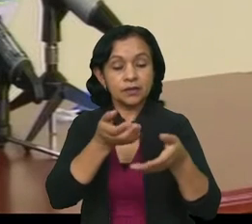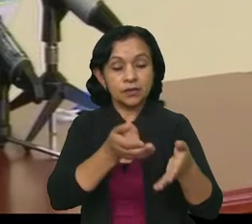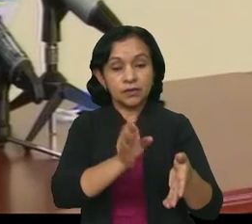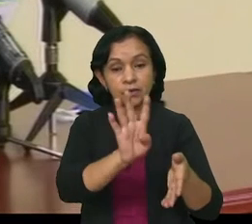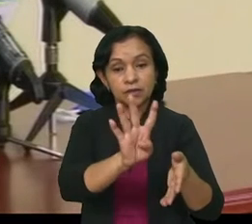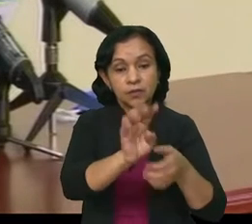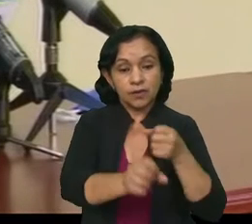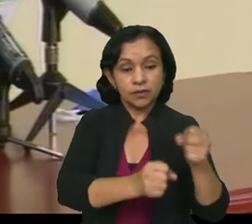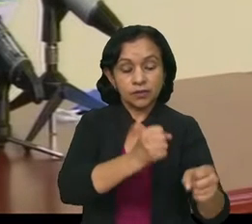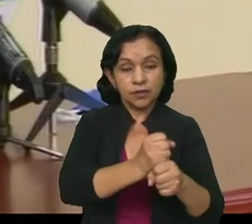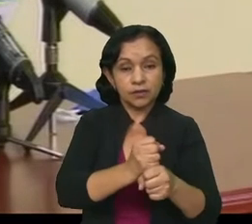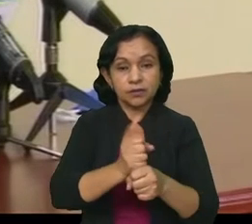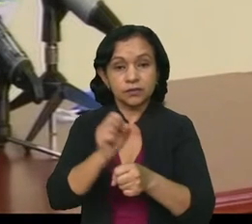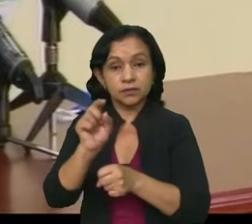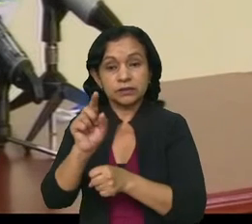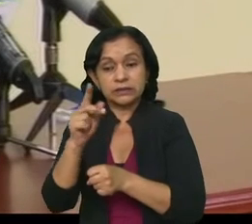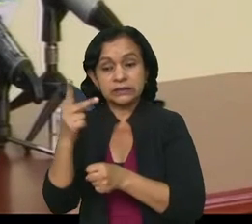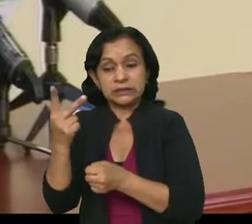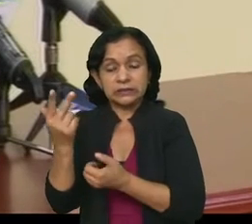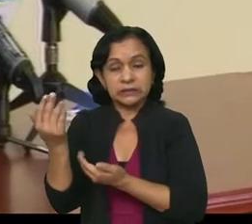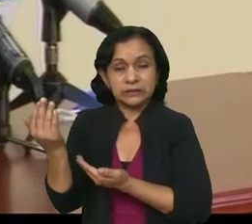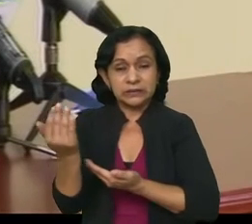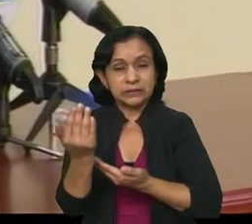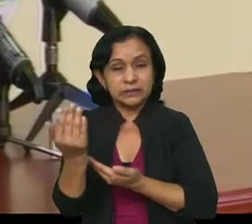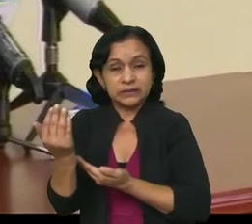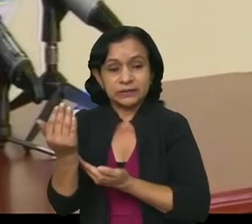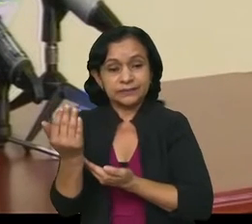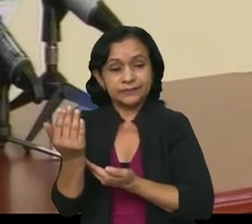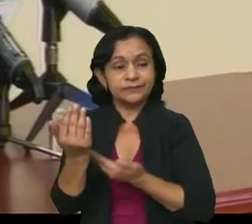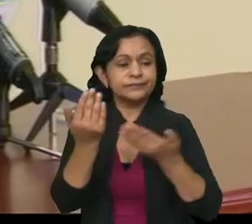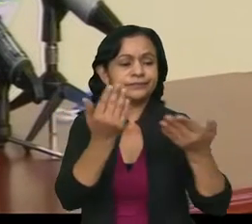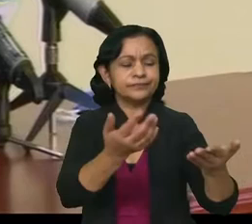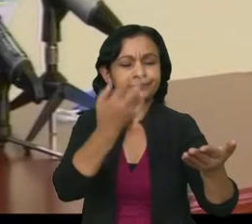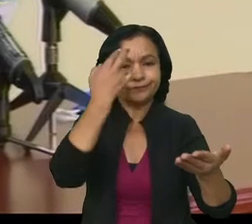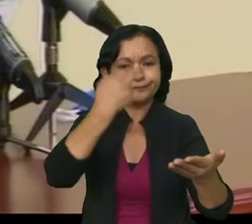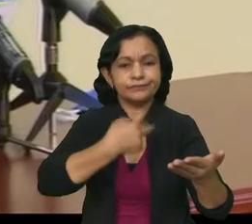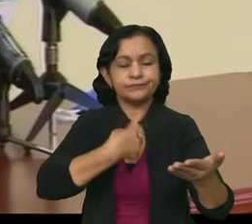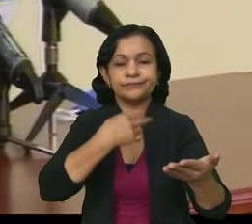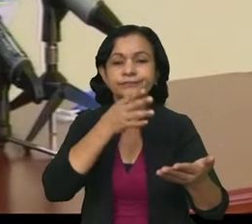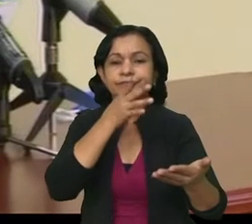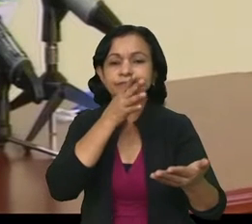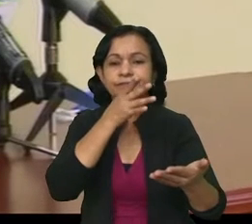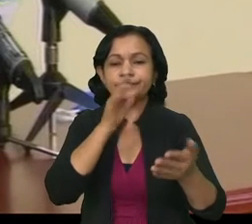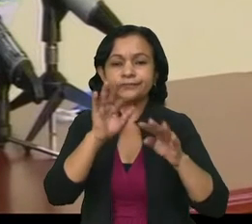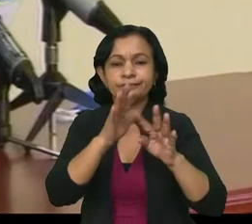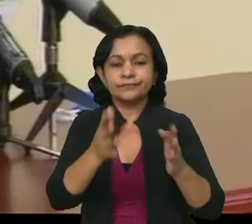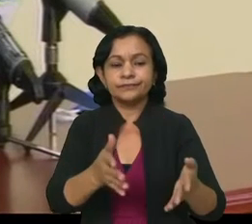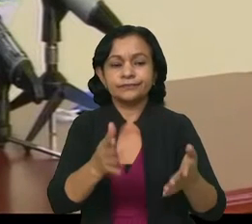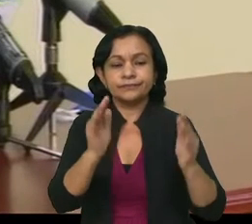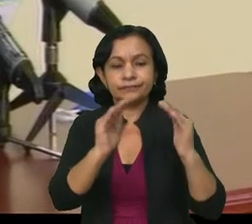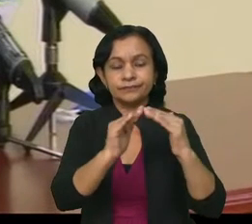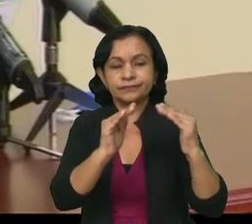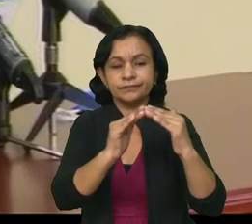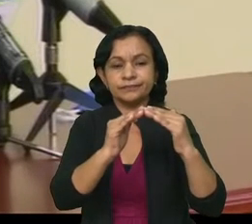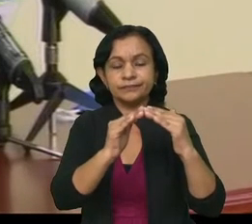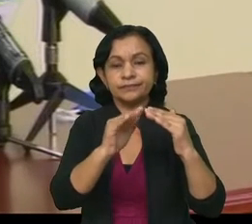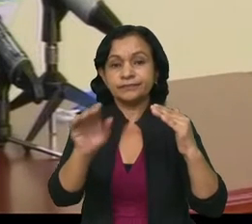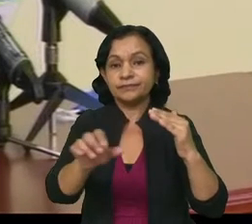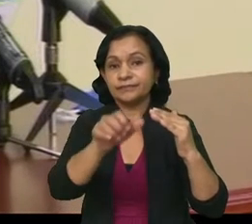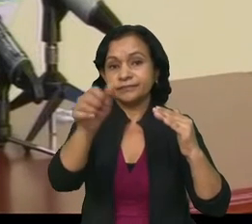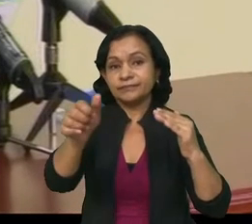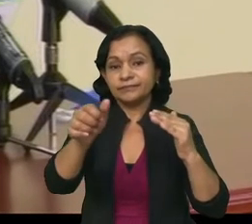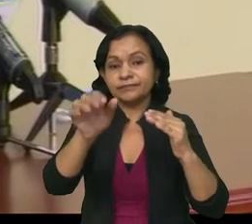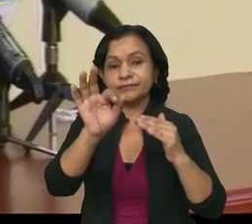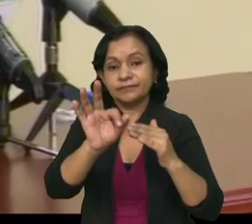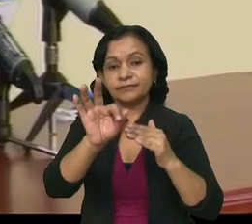4 años y 18 meses de edad respectivamente, se hicieran cargo de la niñita en su vivienda ubicada en Comunidad